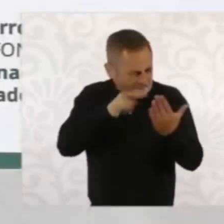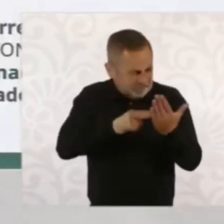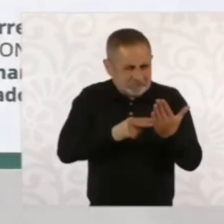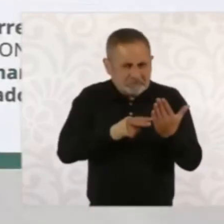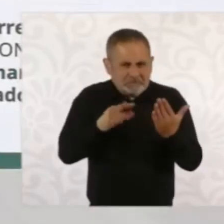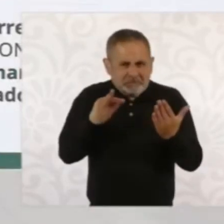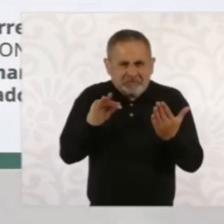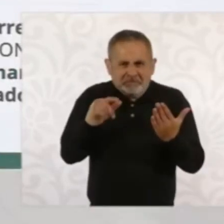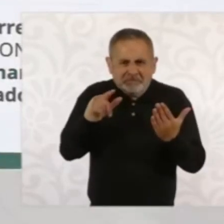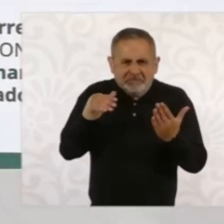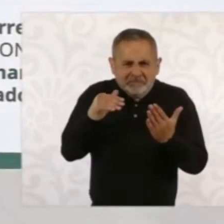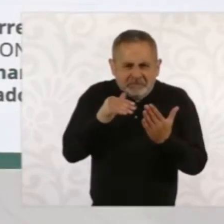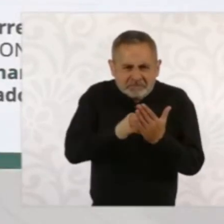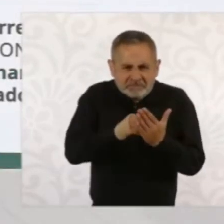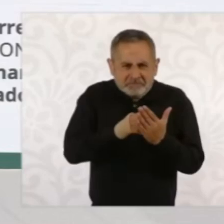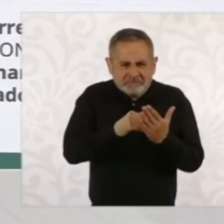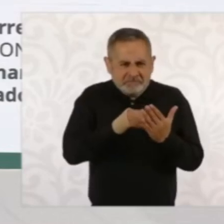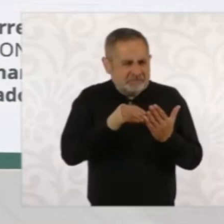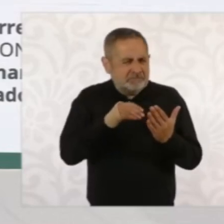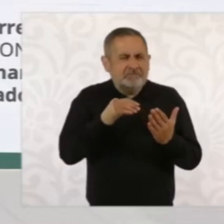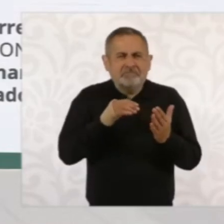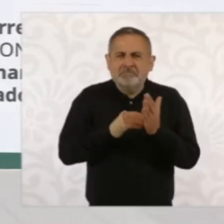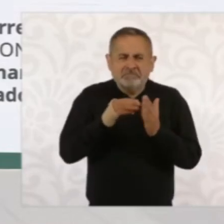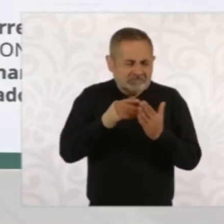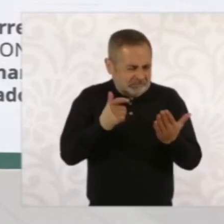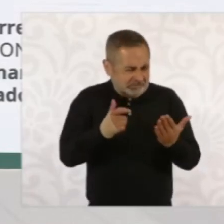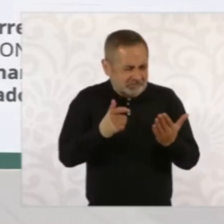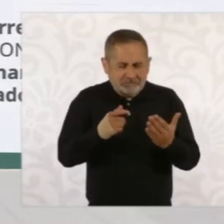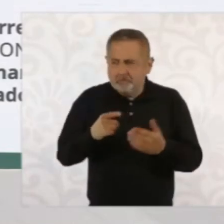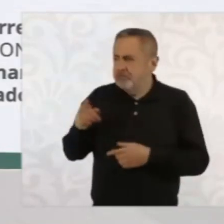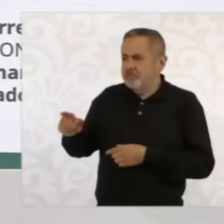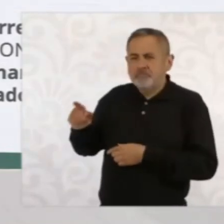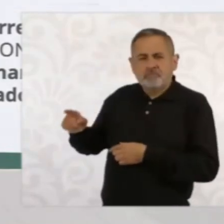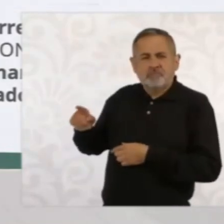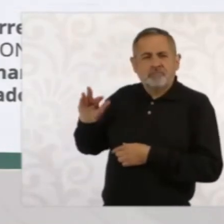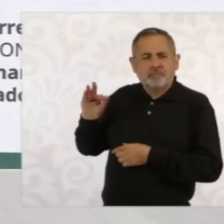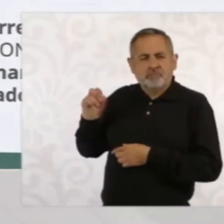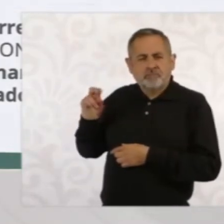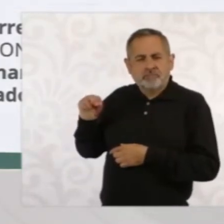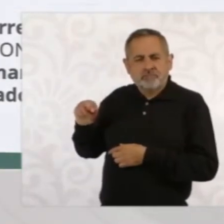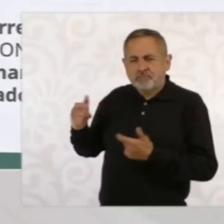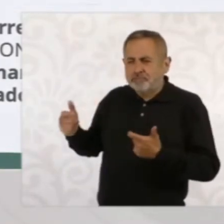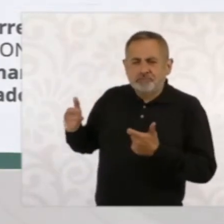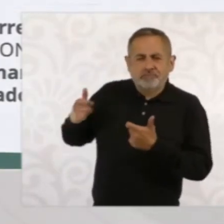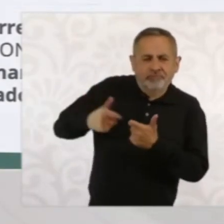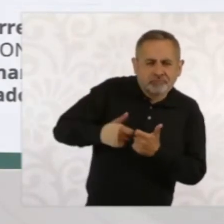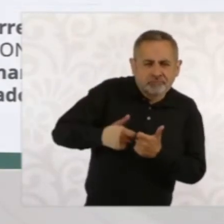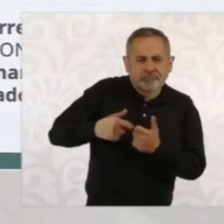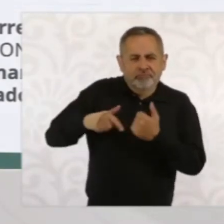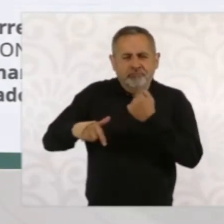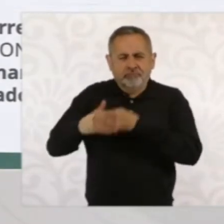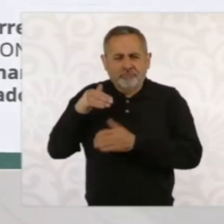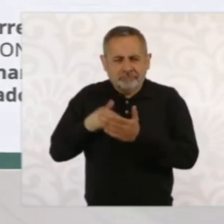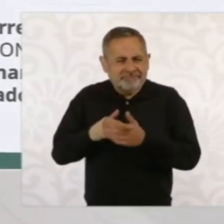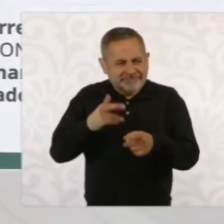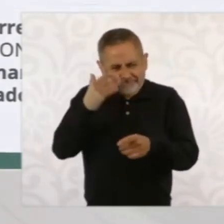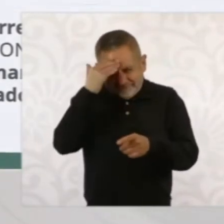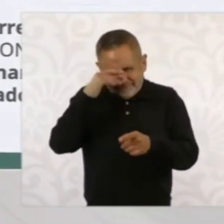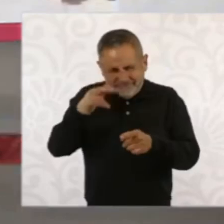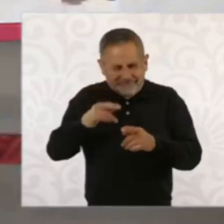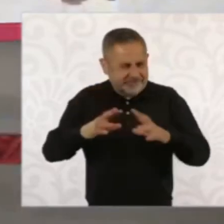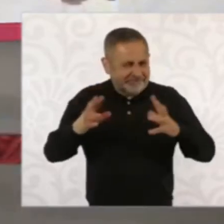Fonden aportó 12,000. Y eso, si recuerdan que en medios fue muy connotado porque de los